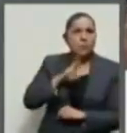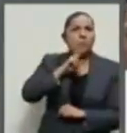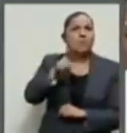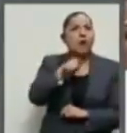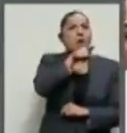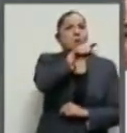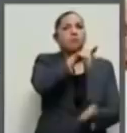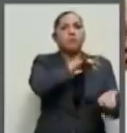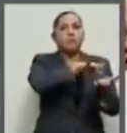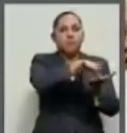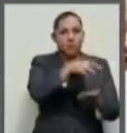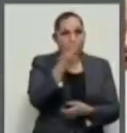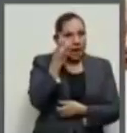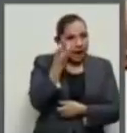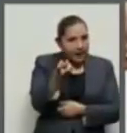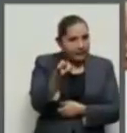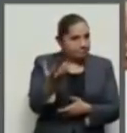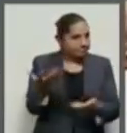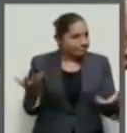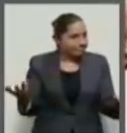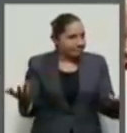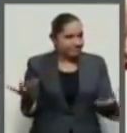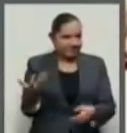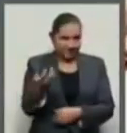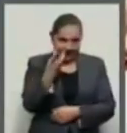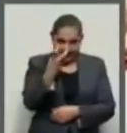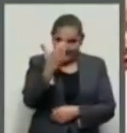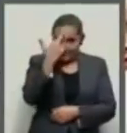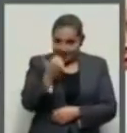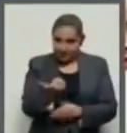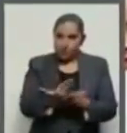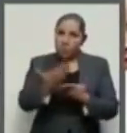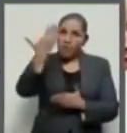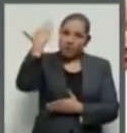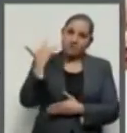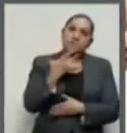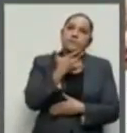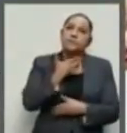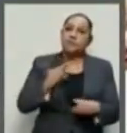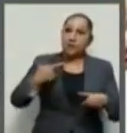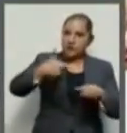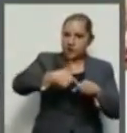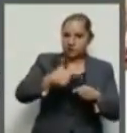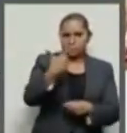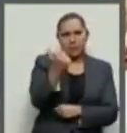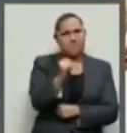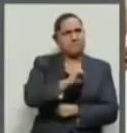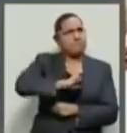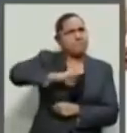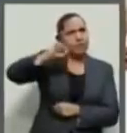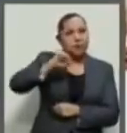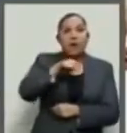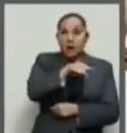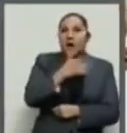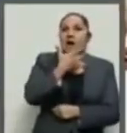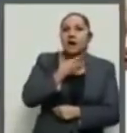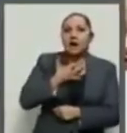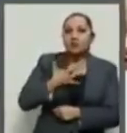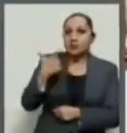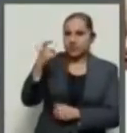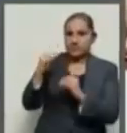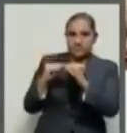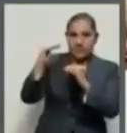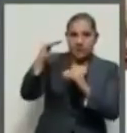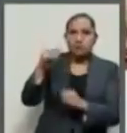entero. Esa fue la decisión del gasolinazo, aumentar el precio de la gasolina para que el mercado se volviera